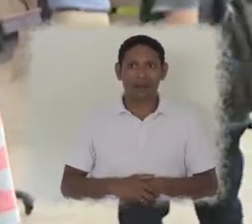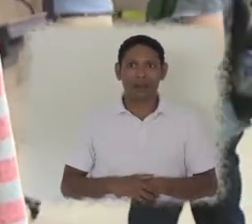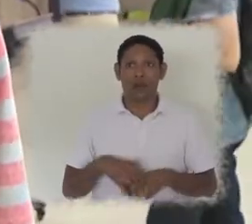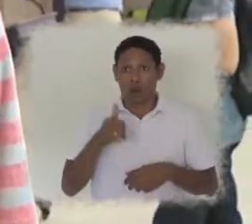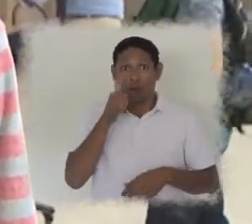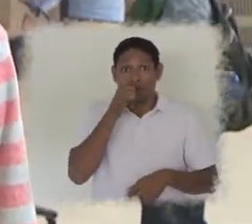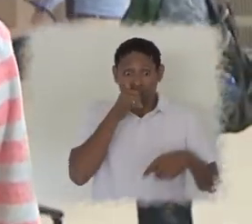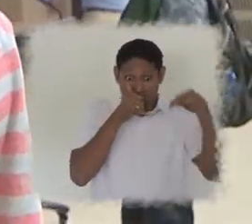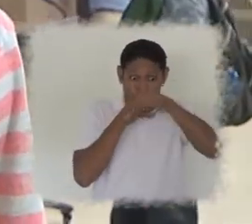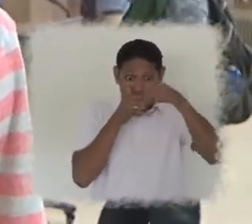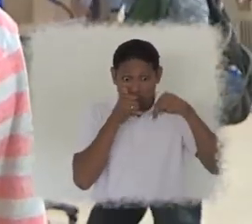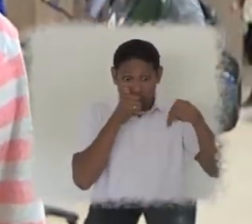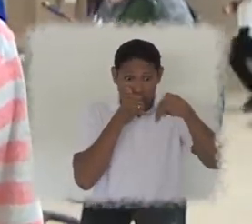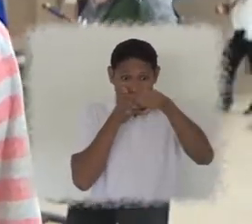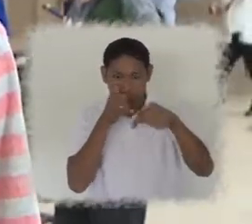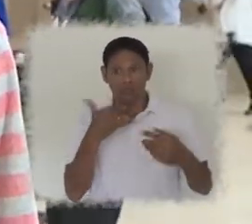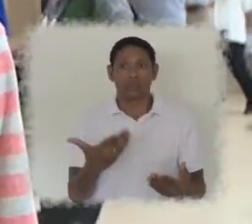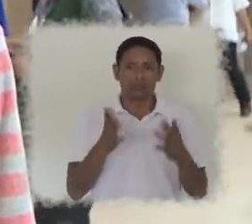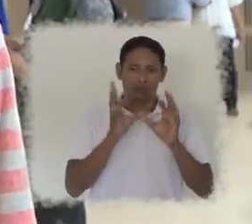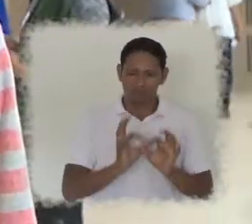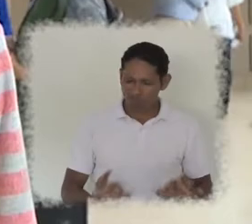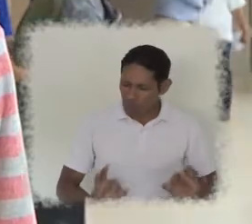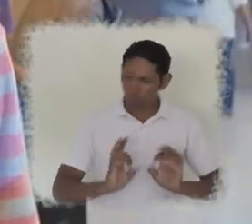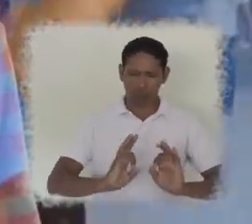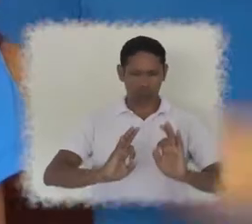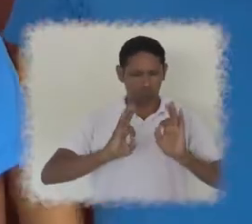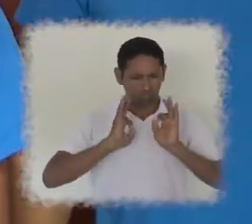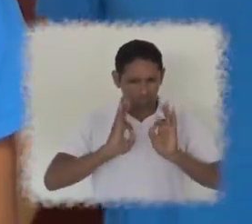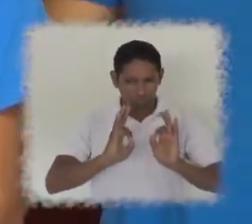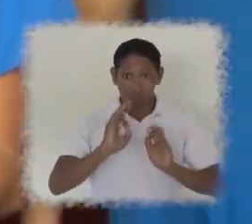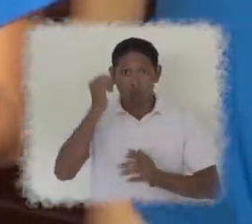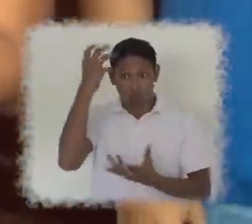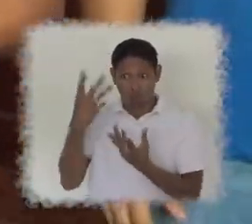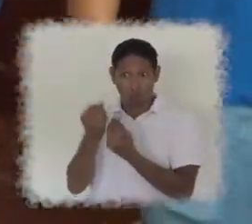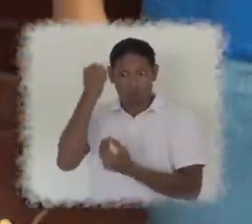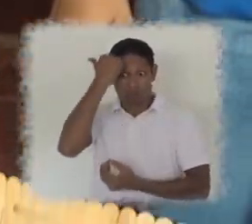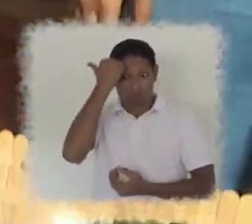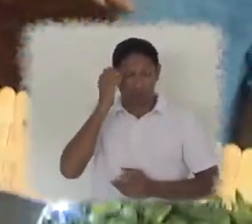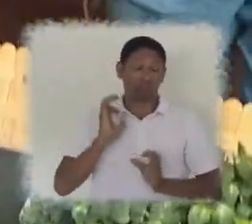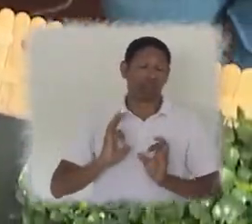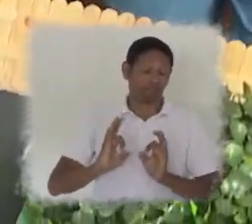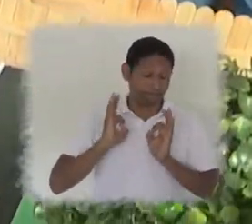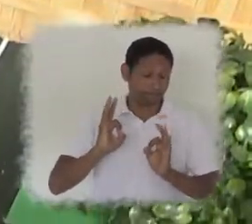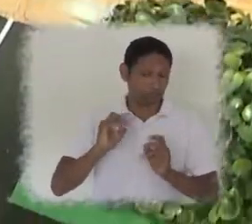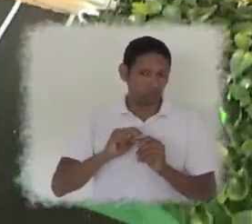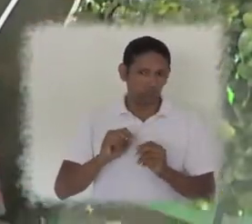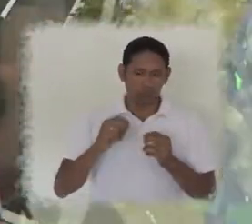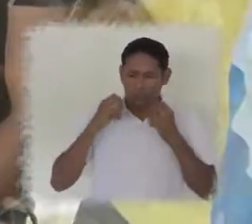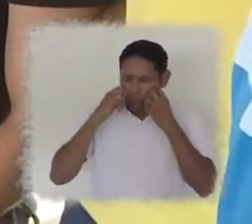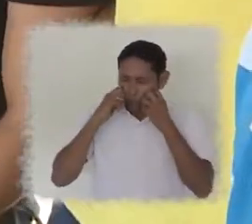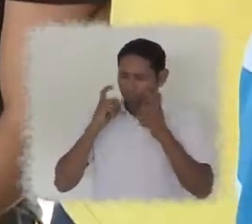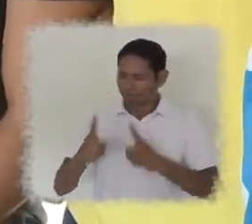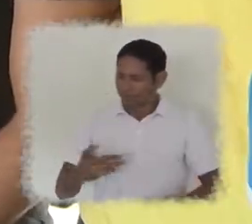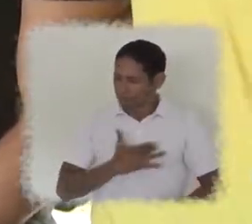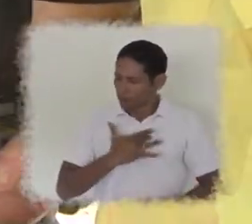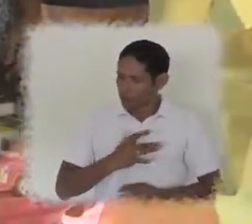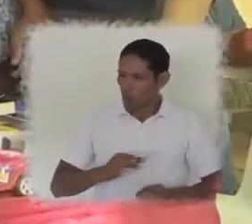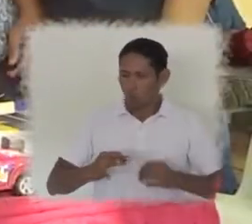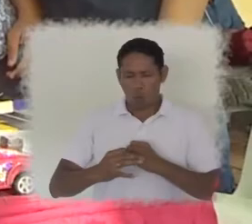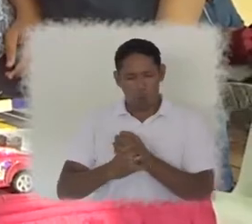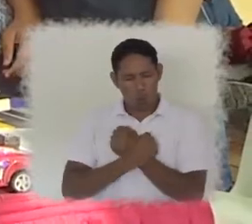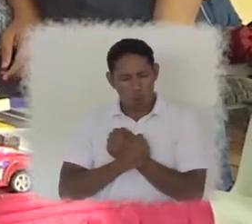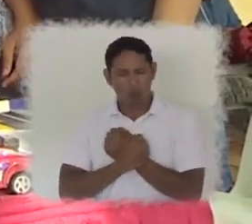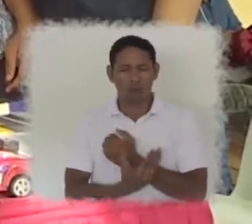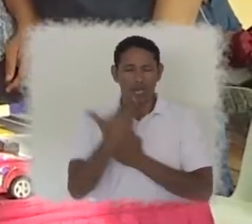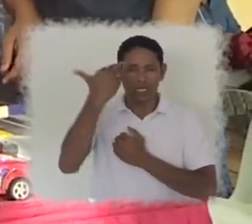Electrónica. El Programa de Ingeniería Electrónica es un programa que se caracteriza por su calidad en su planta docente. Es ese factor humano que hace